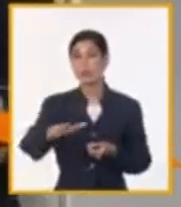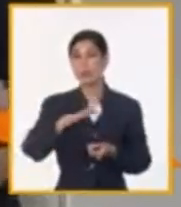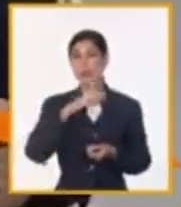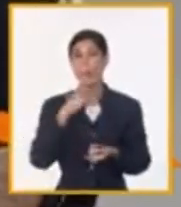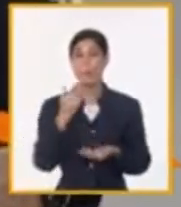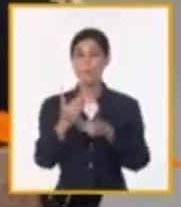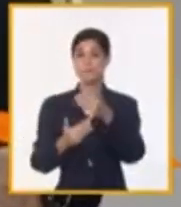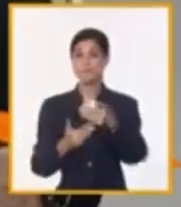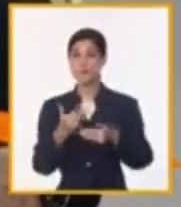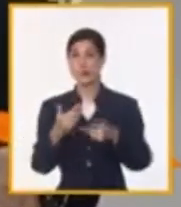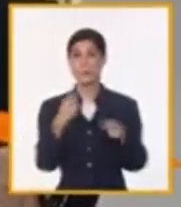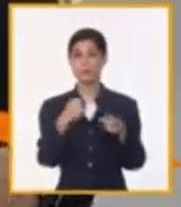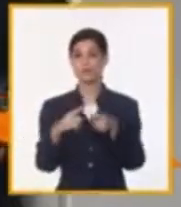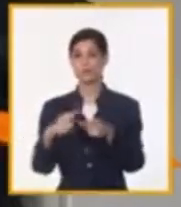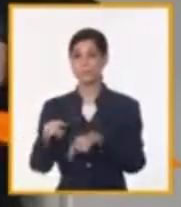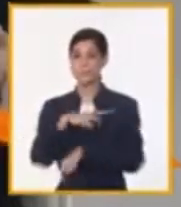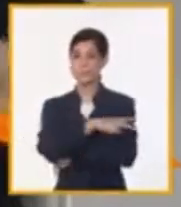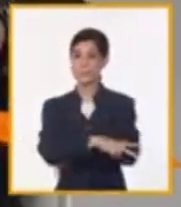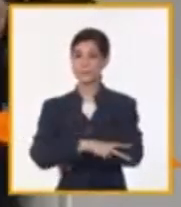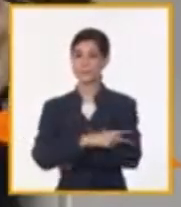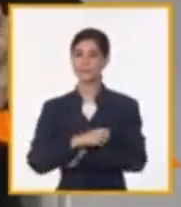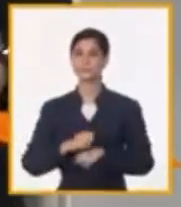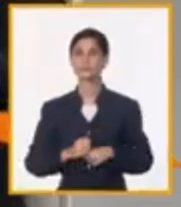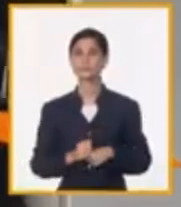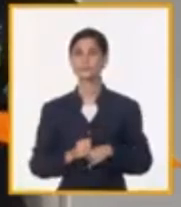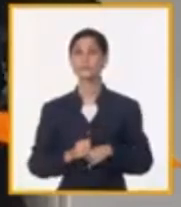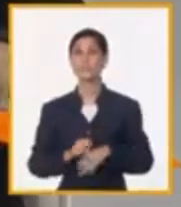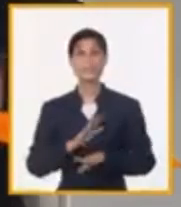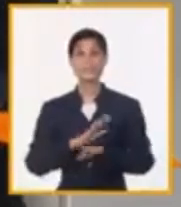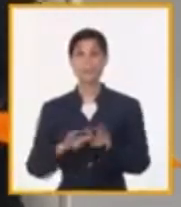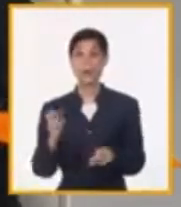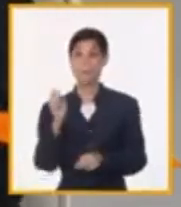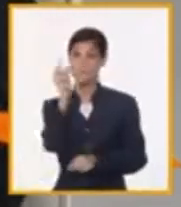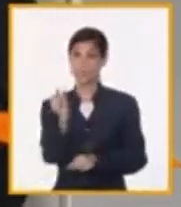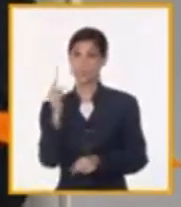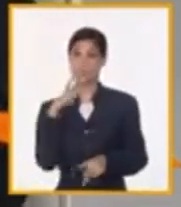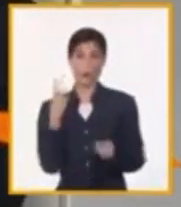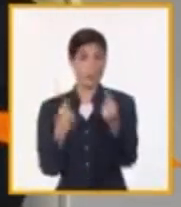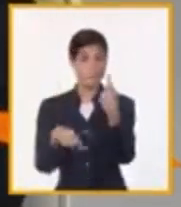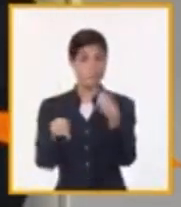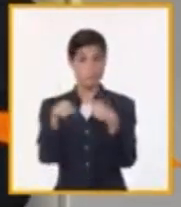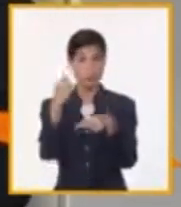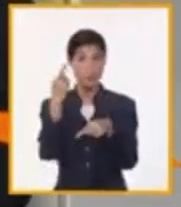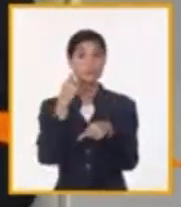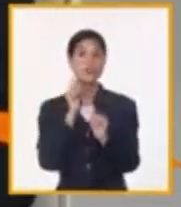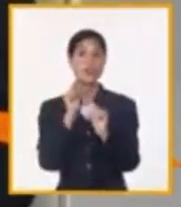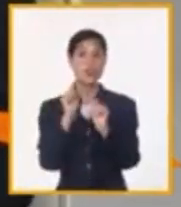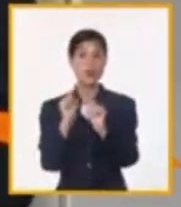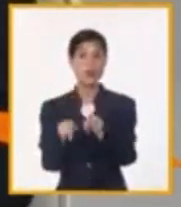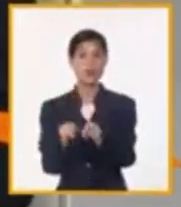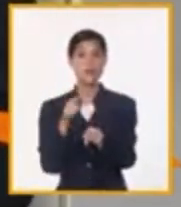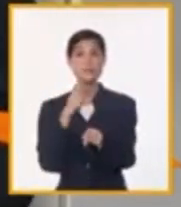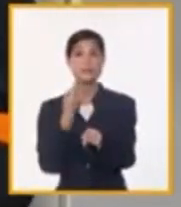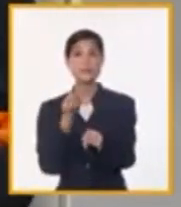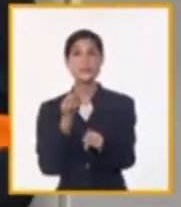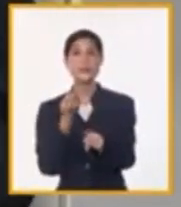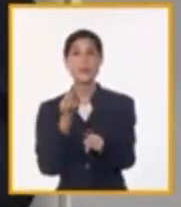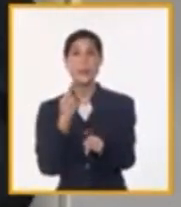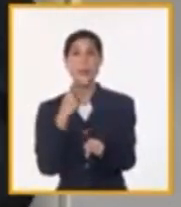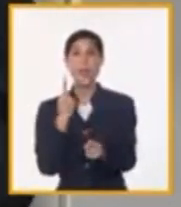principales sujetos los grandes jugadores en este campo han variado sus